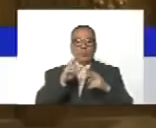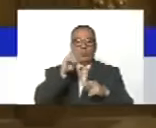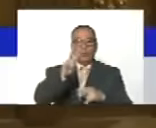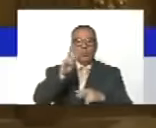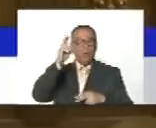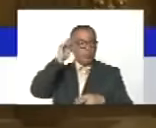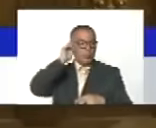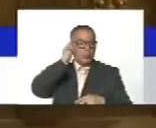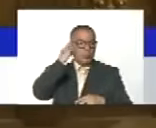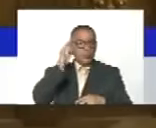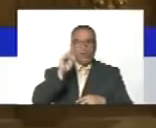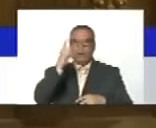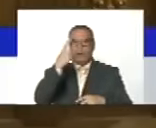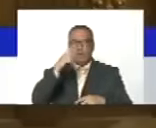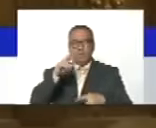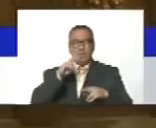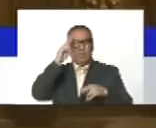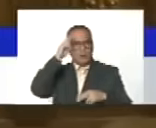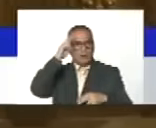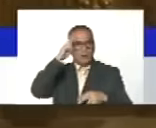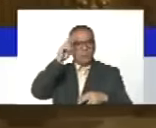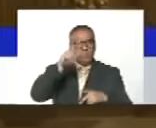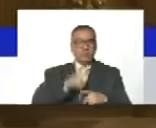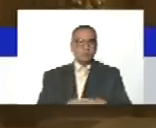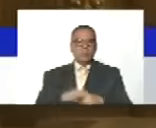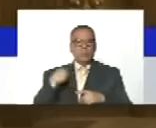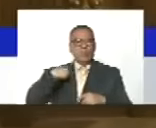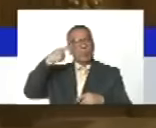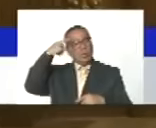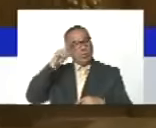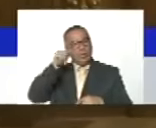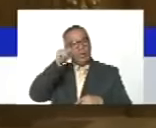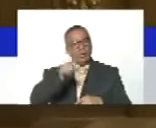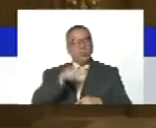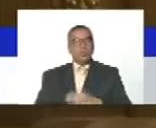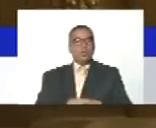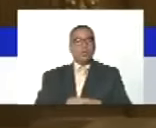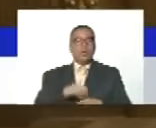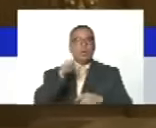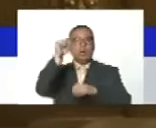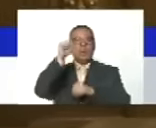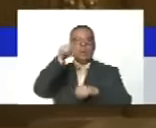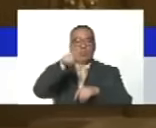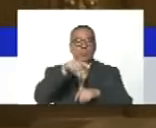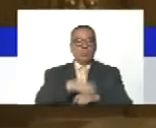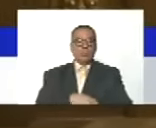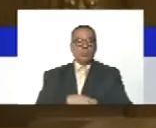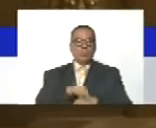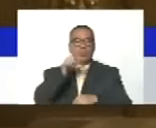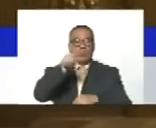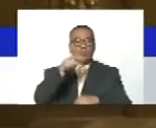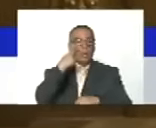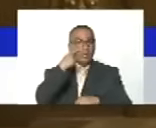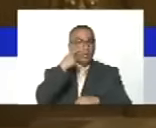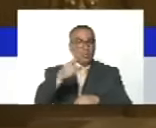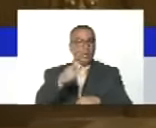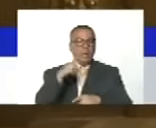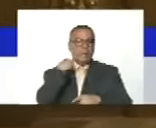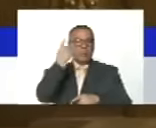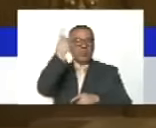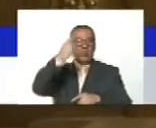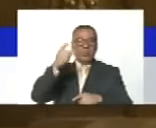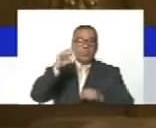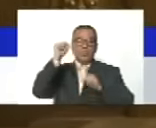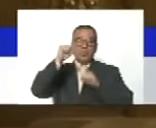2 reflexiones. La primera reflexión es que yo creo que ese es el socialismo. Ahí estamos viendo el éxito